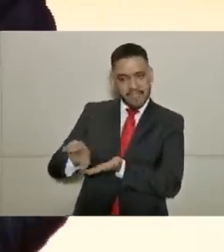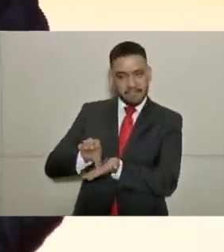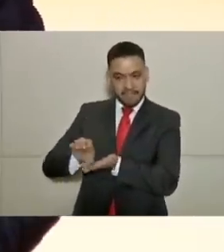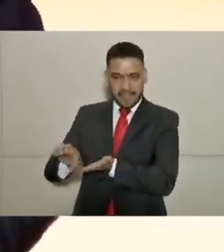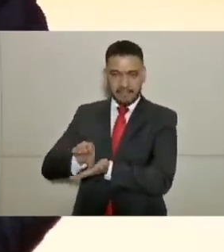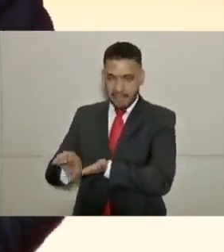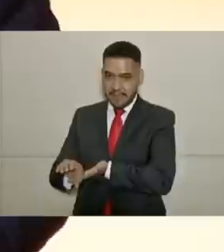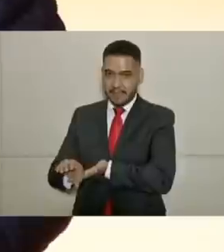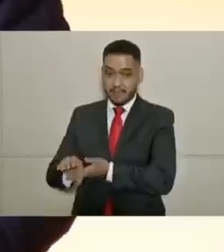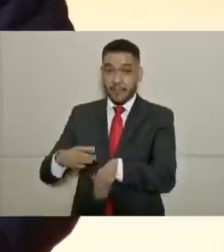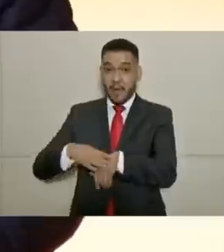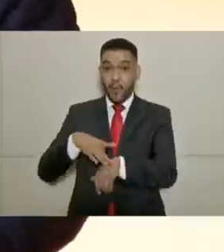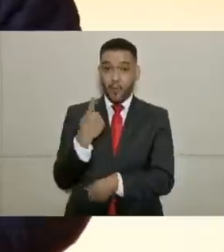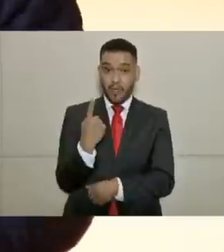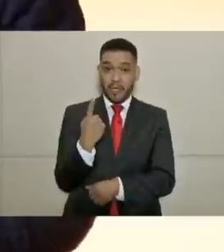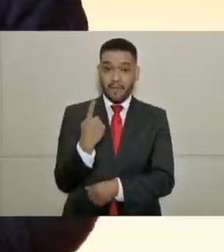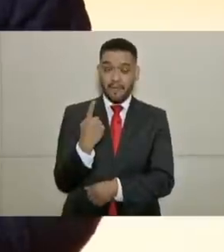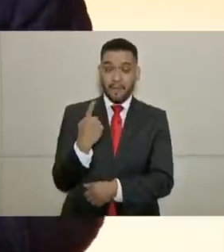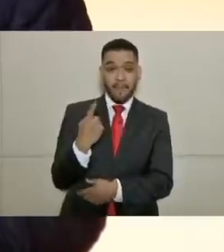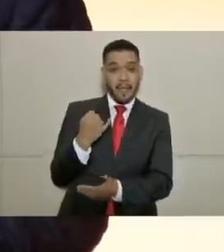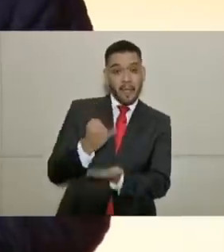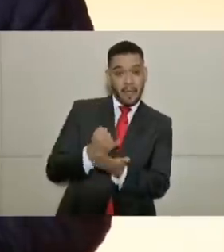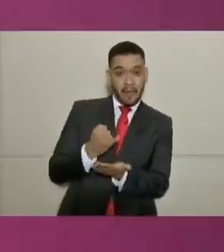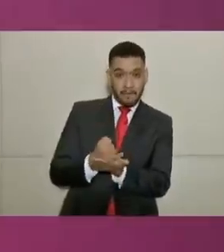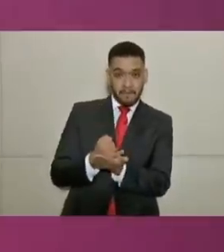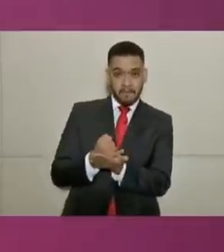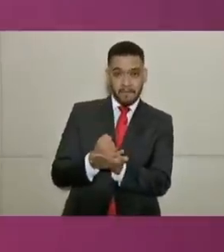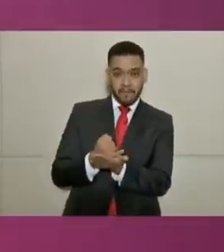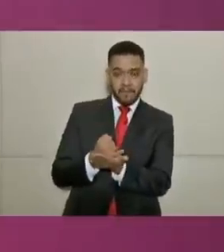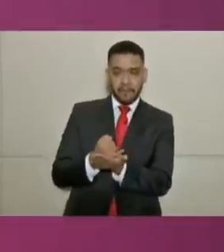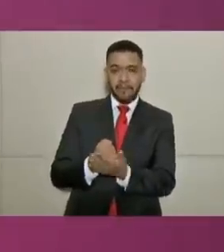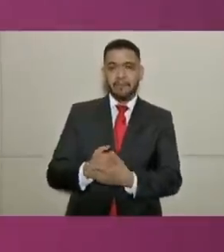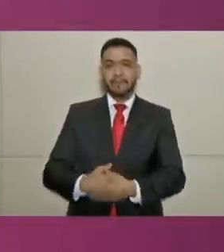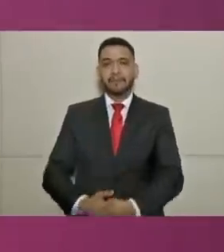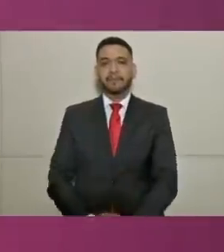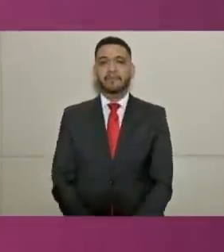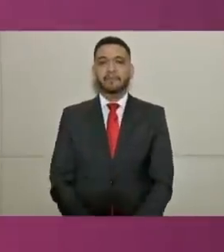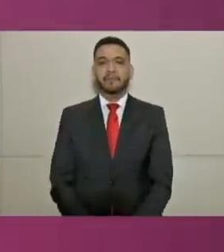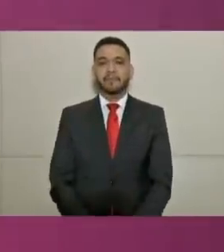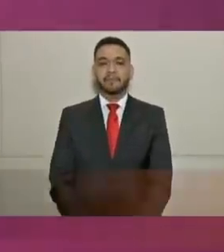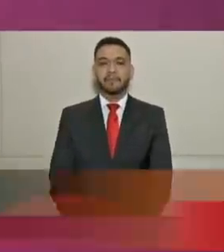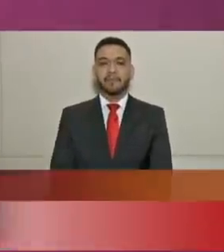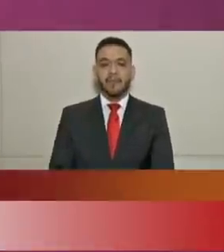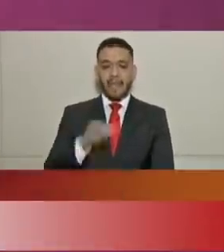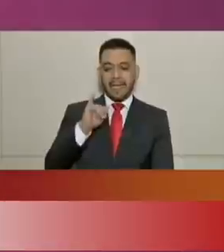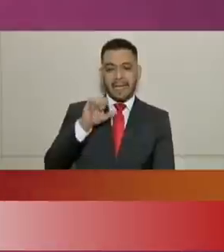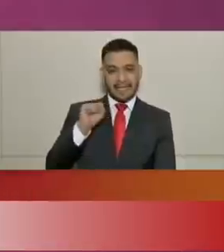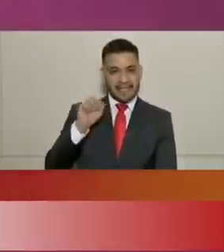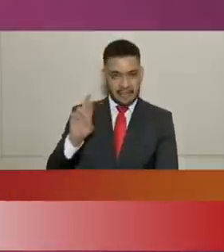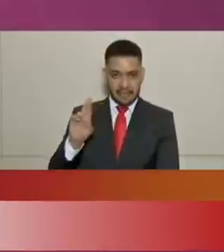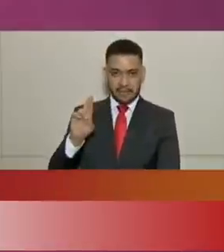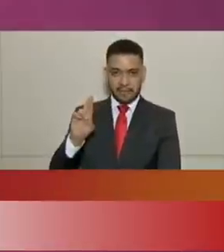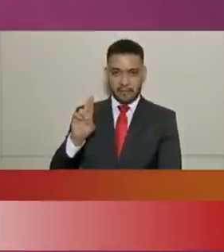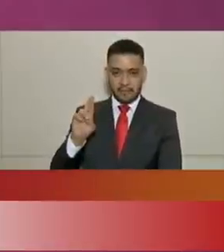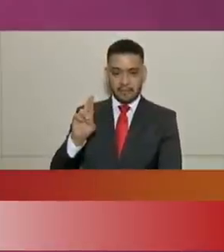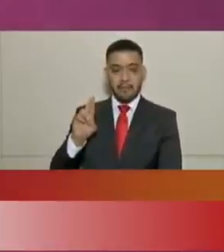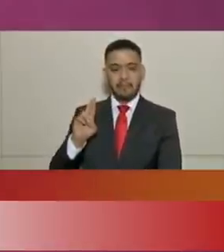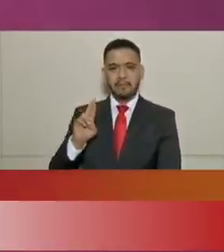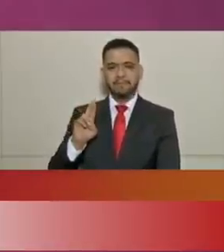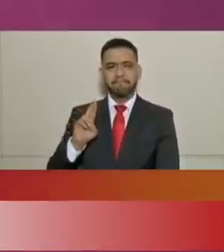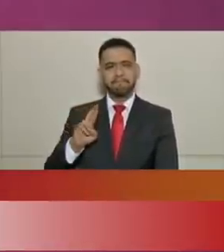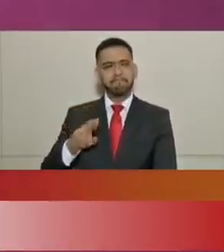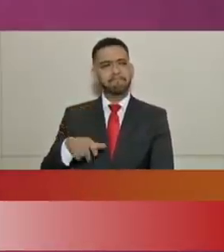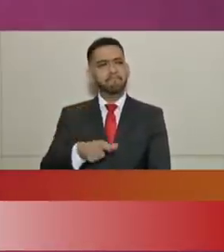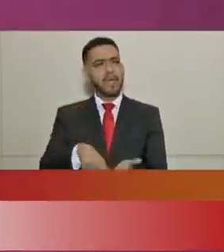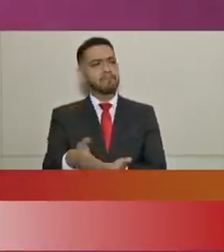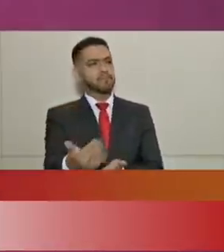porque el impuesto sobre la renta se cobra y así va